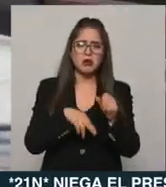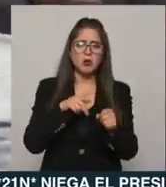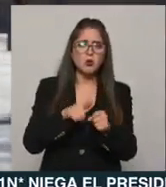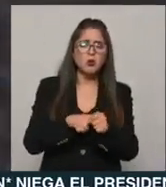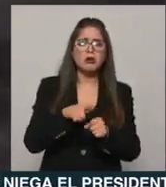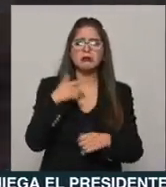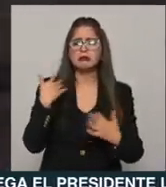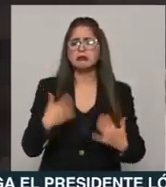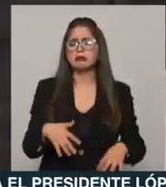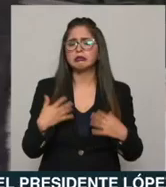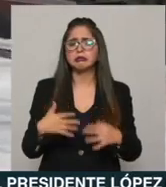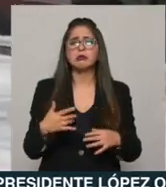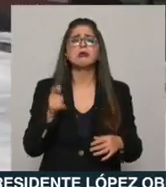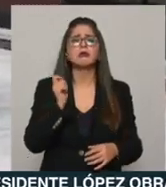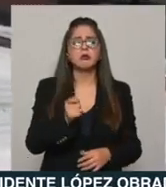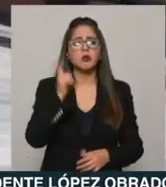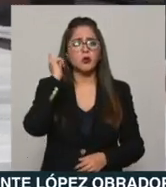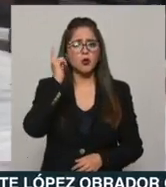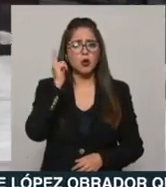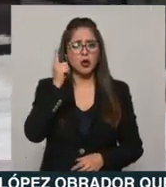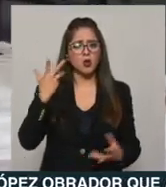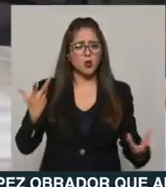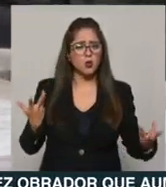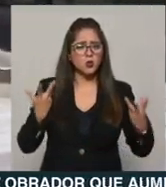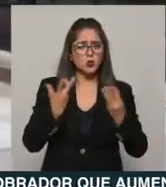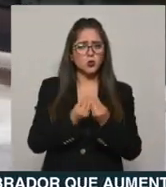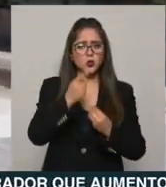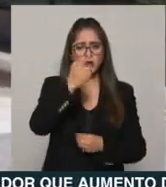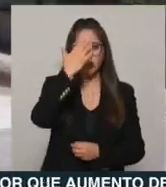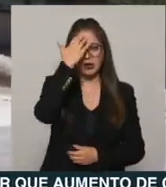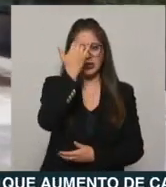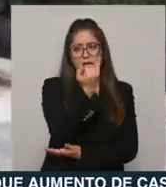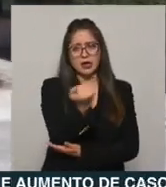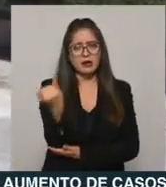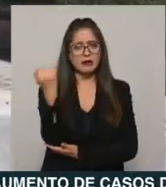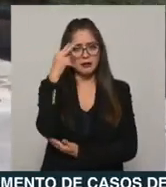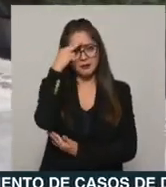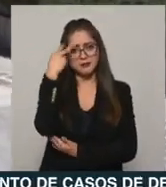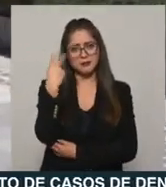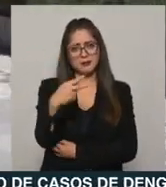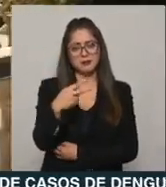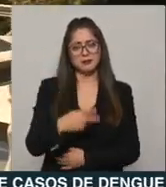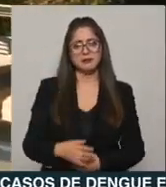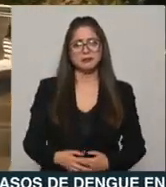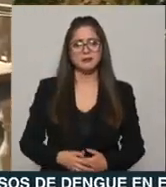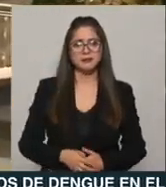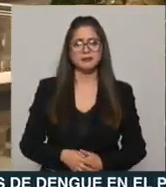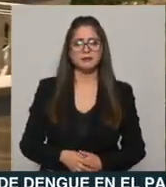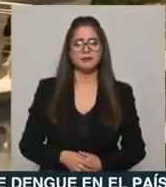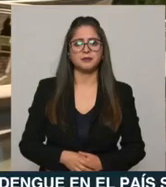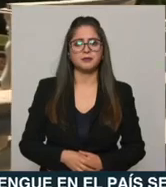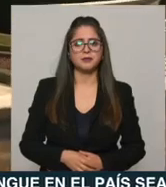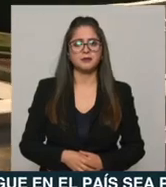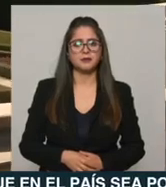al 100%. Te invito a que me acompañes a conocer los Jardines de México.